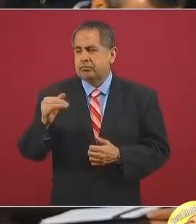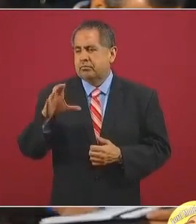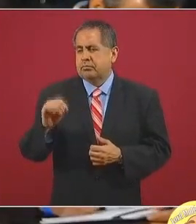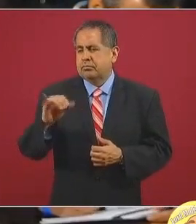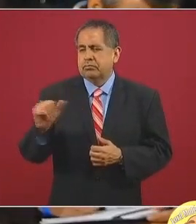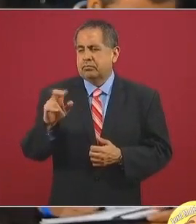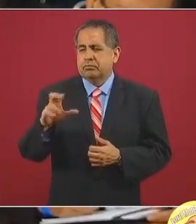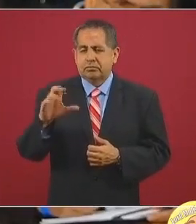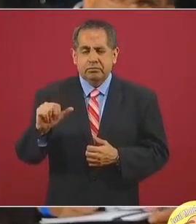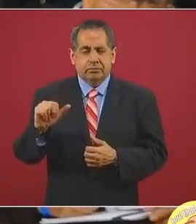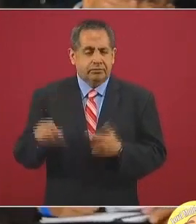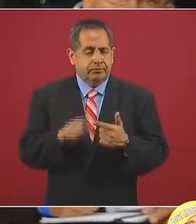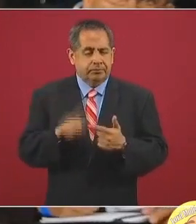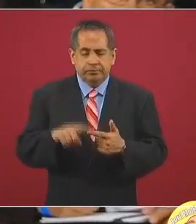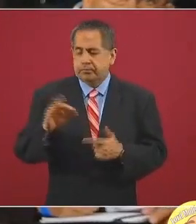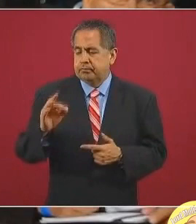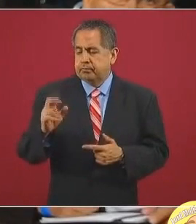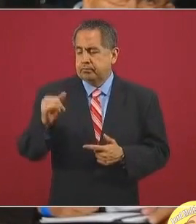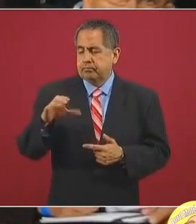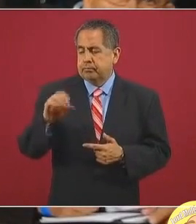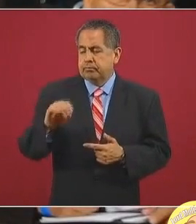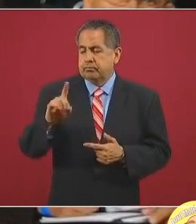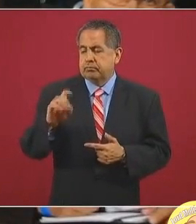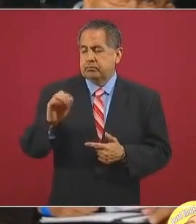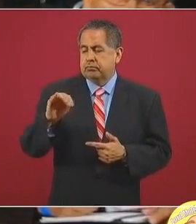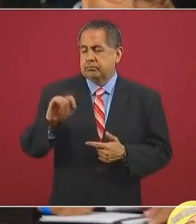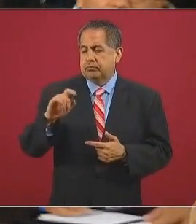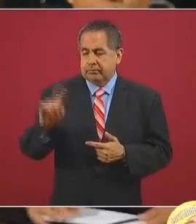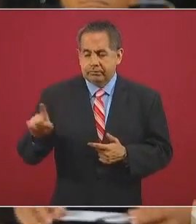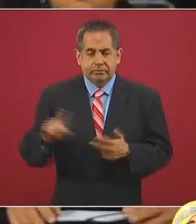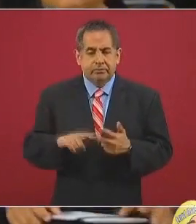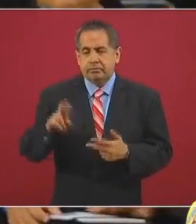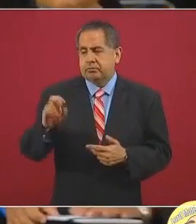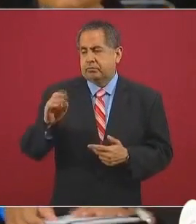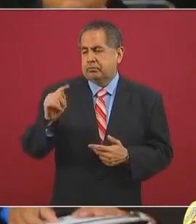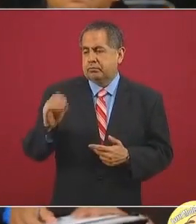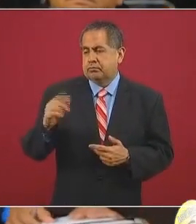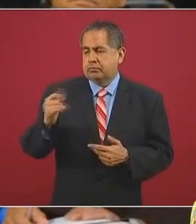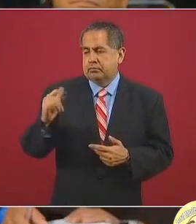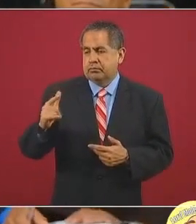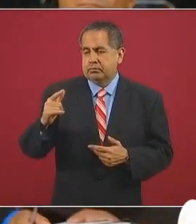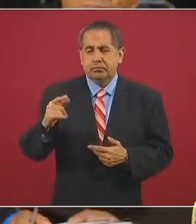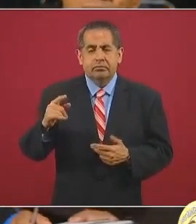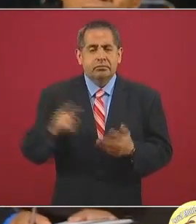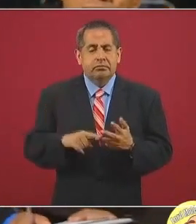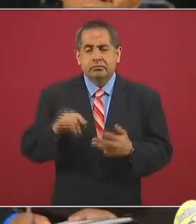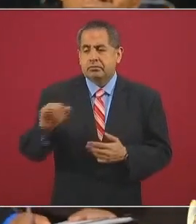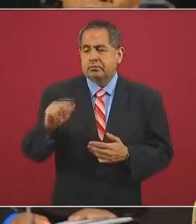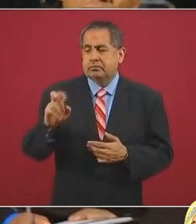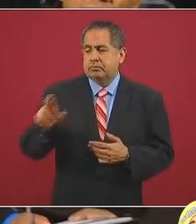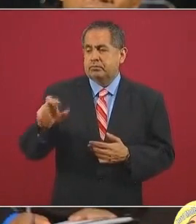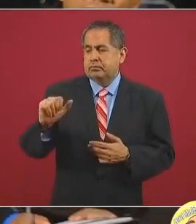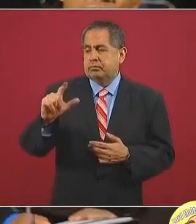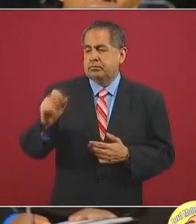Francisco García Cabeza de Vaca, Francisco Domínguez Servín, Roberto Gil Suart y Javier